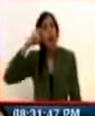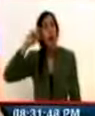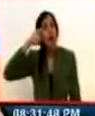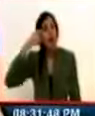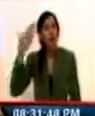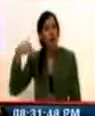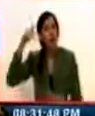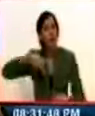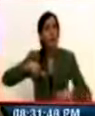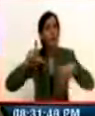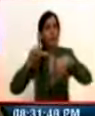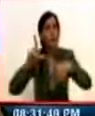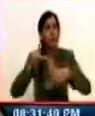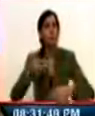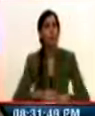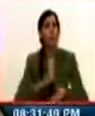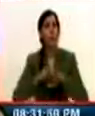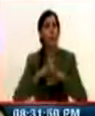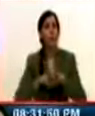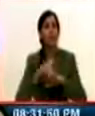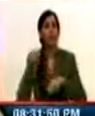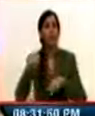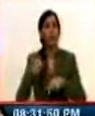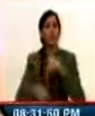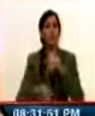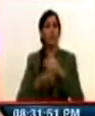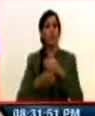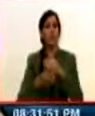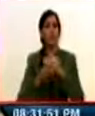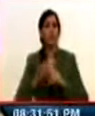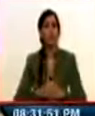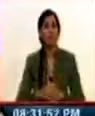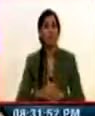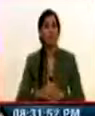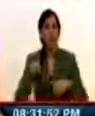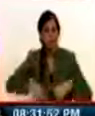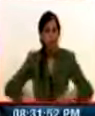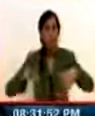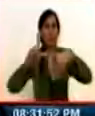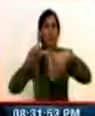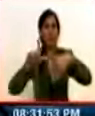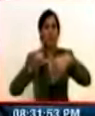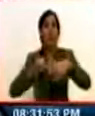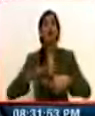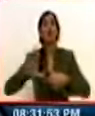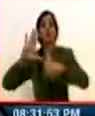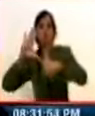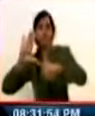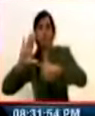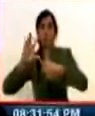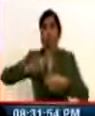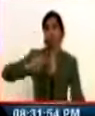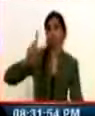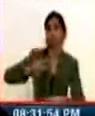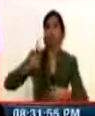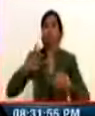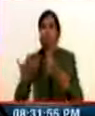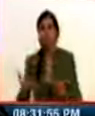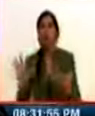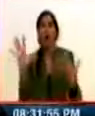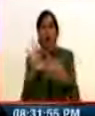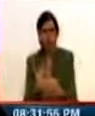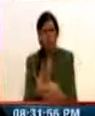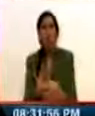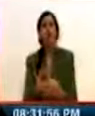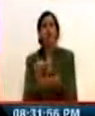continente. Y es histórico porque hoy se encuentran dos Américas, la América imperial y la América de los pueblos en unidad, en